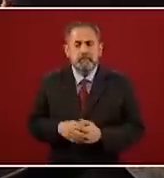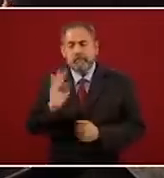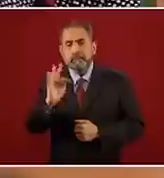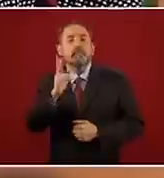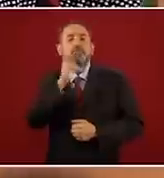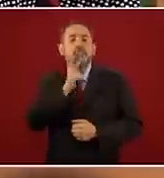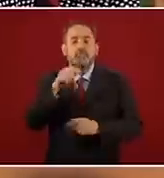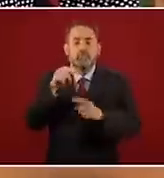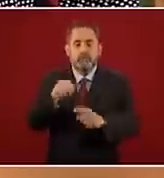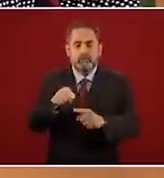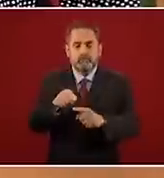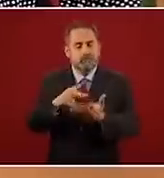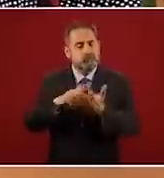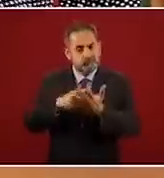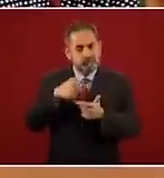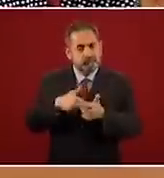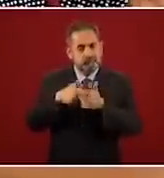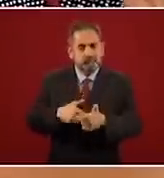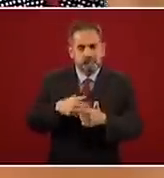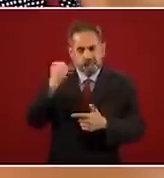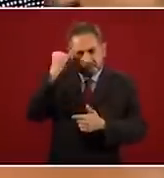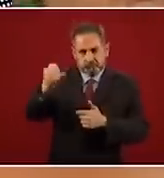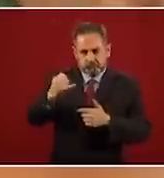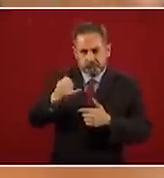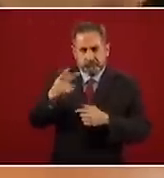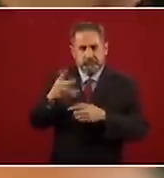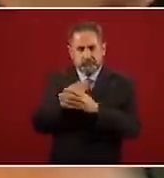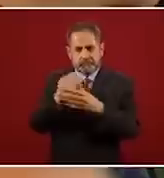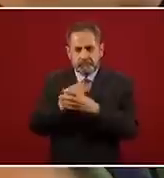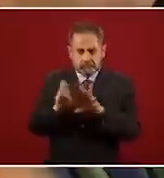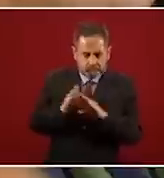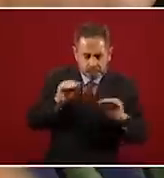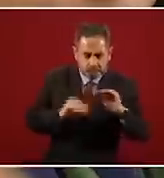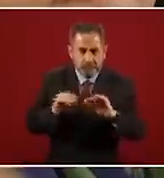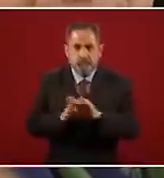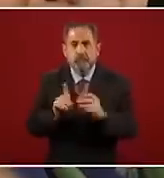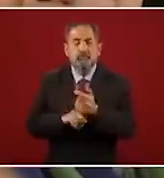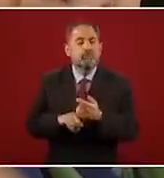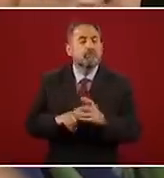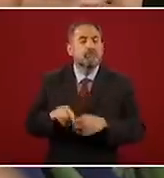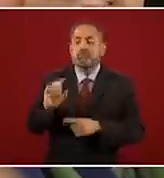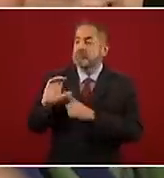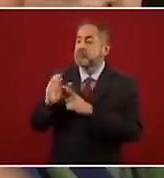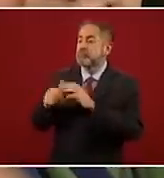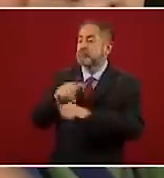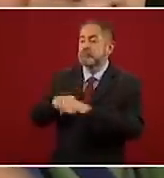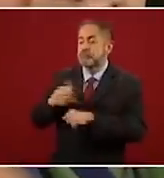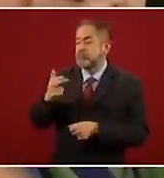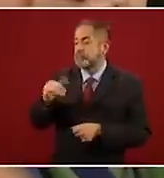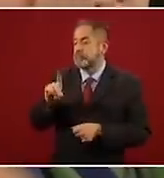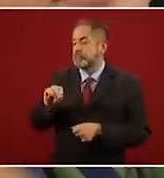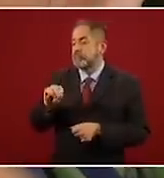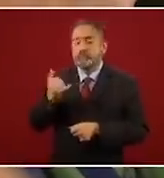Pemex va a insistir en su estrategia de producción después de que la Comisión Nacional de Hidrocarburos y el propio